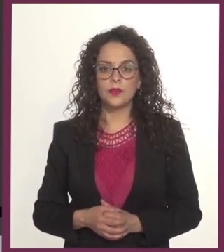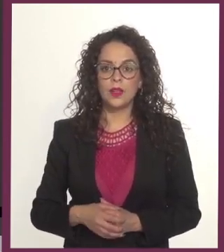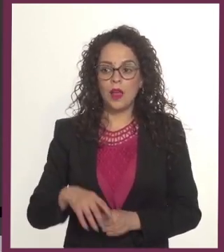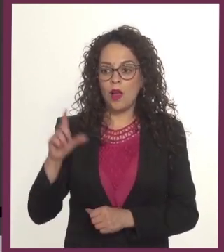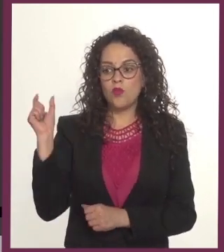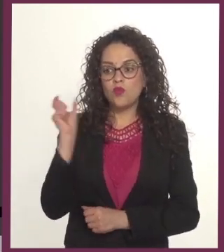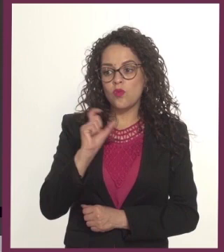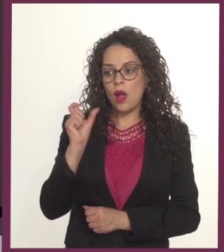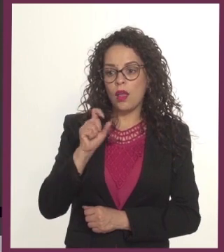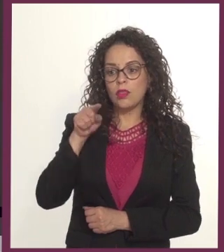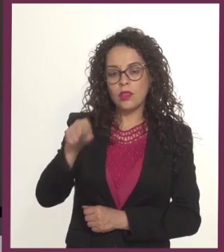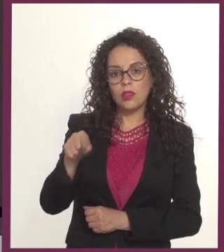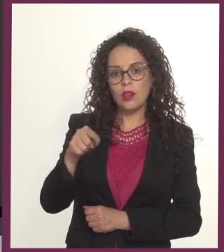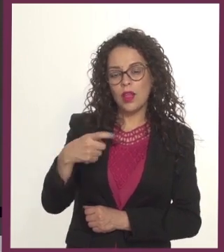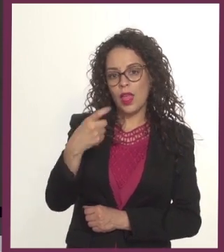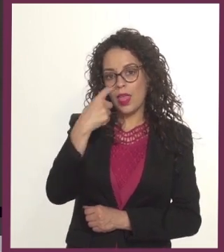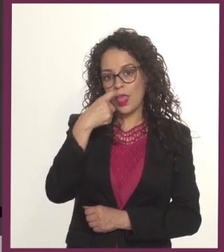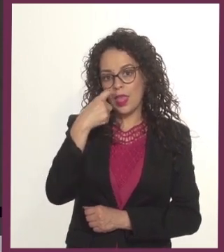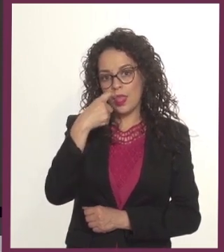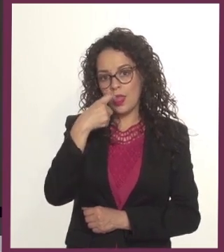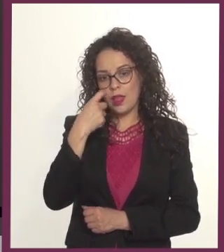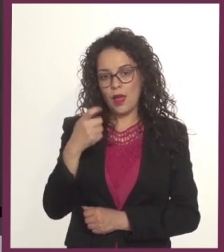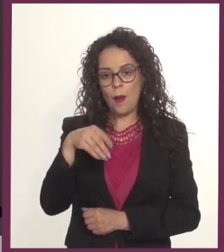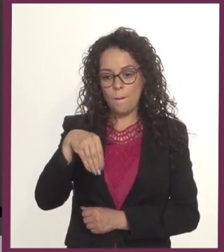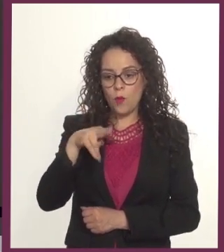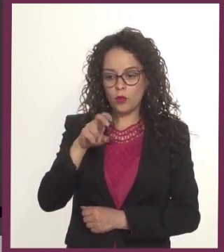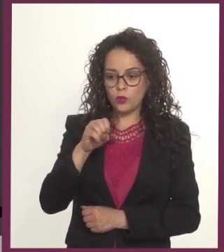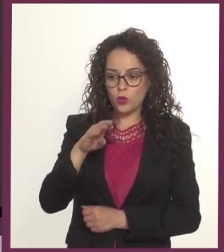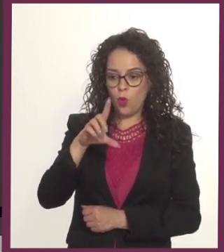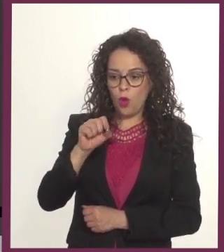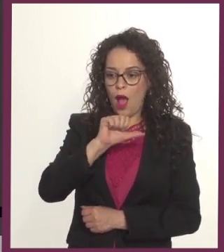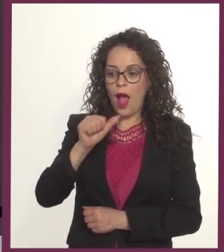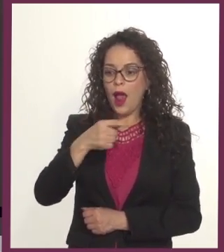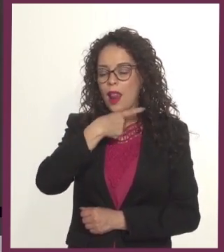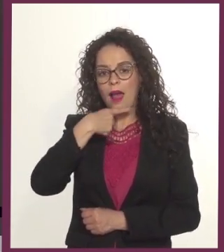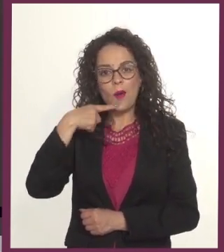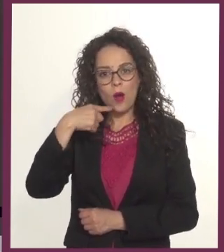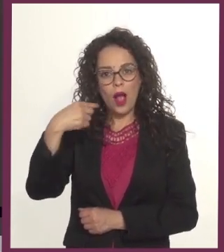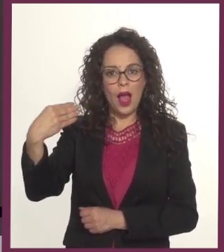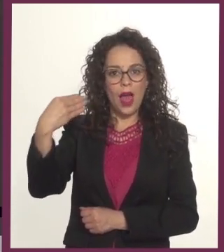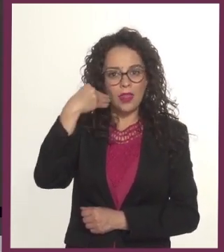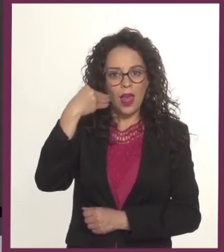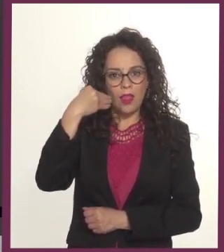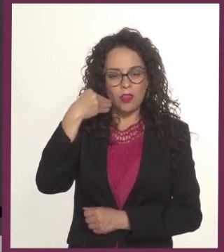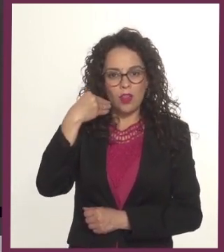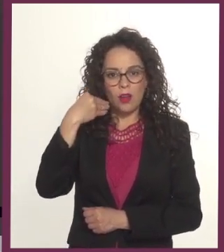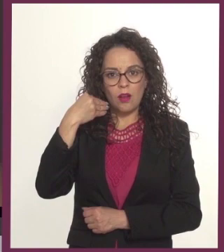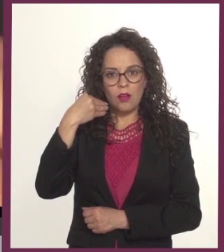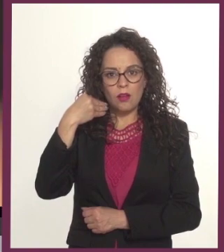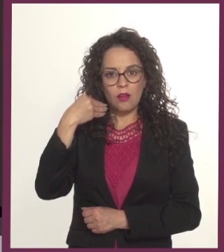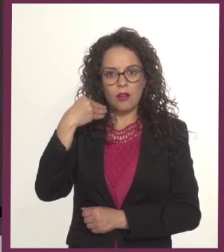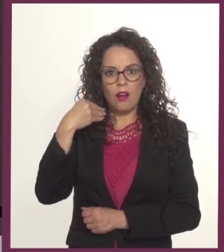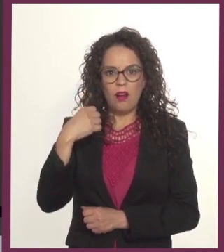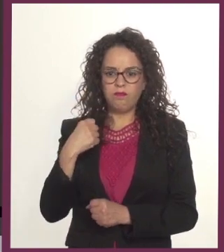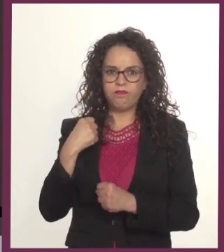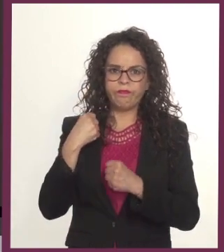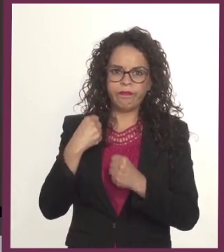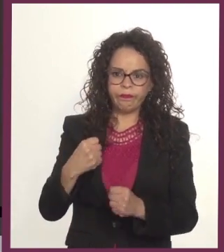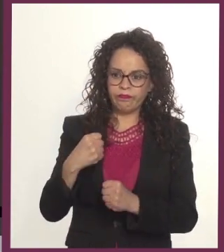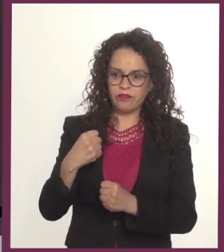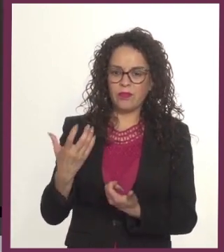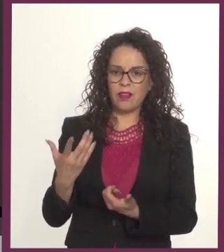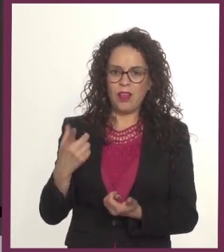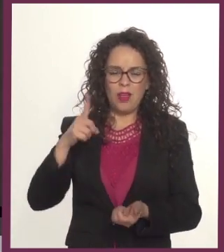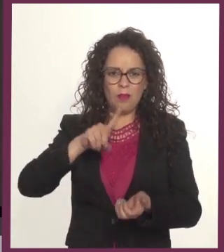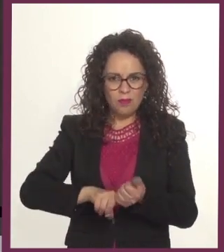mis alumnos en los talleres que imparto. Y es que cuando uno forza a